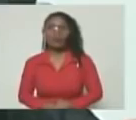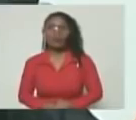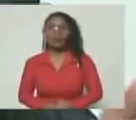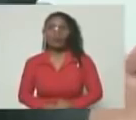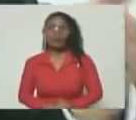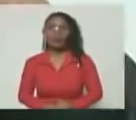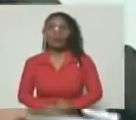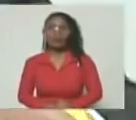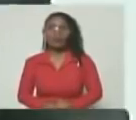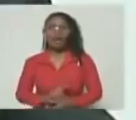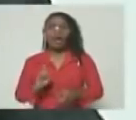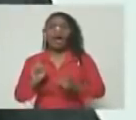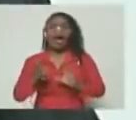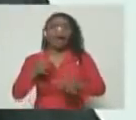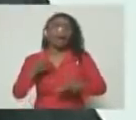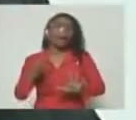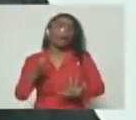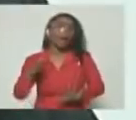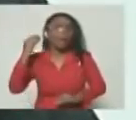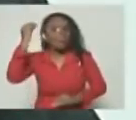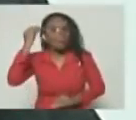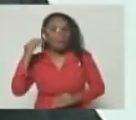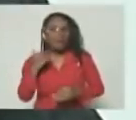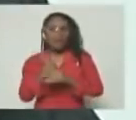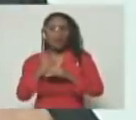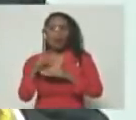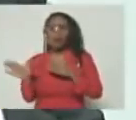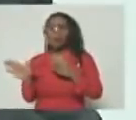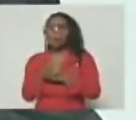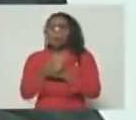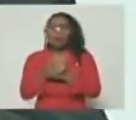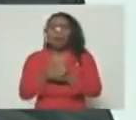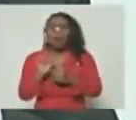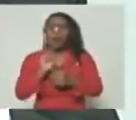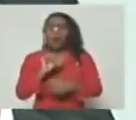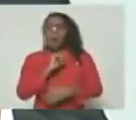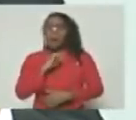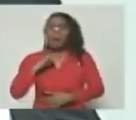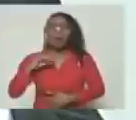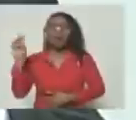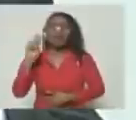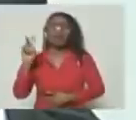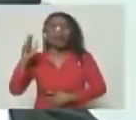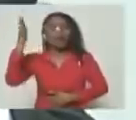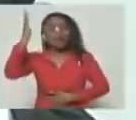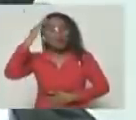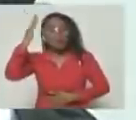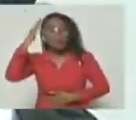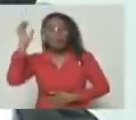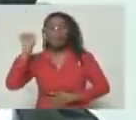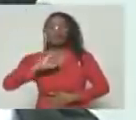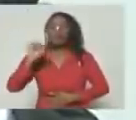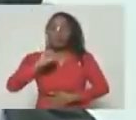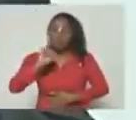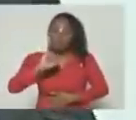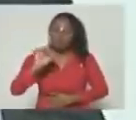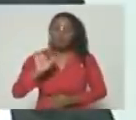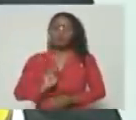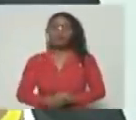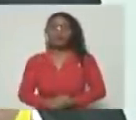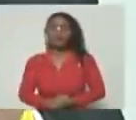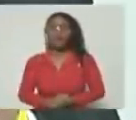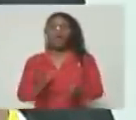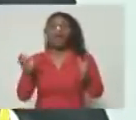a lo mejor piensan que esta reunión iba a ser cerrada. No, y que Venezuela sepa que sí, que